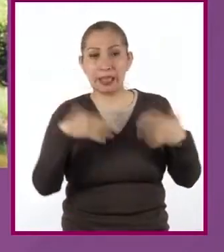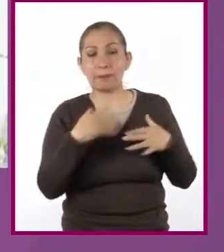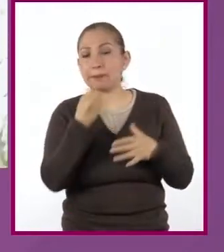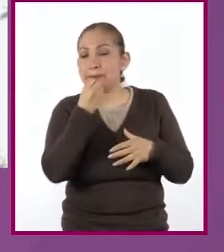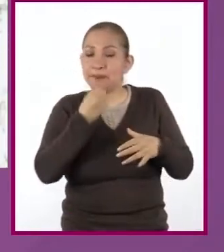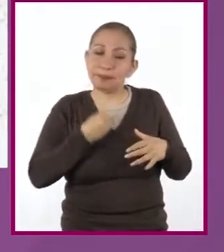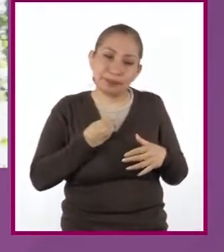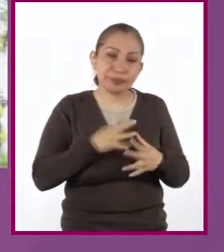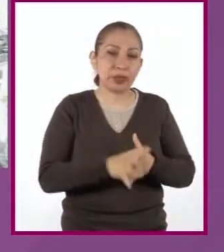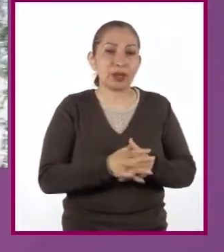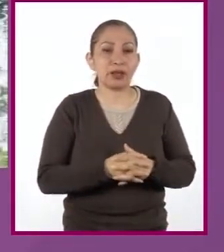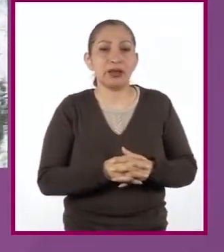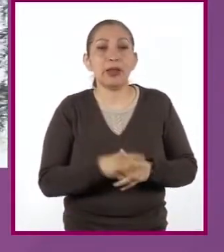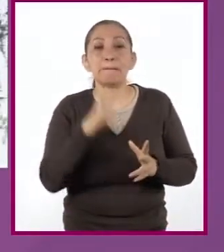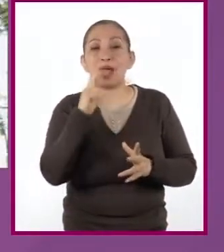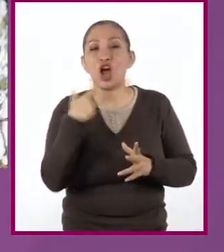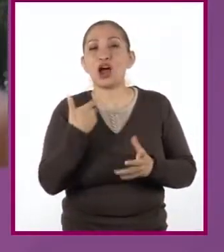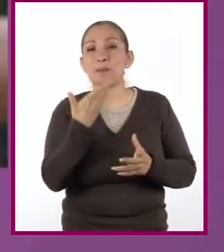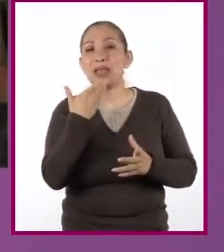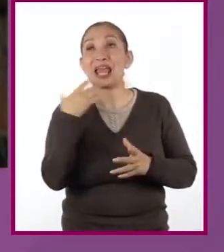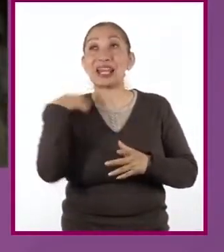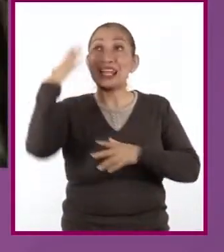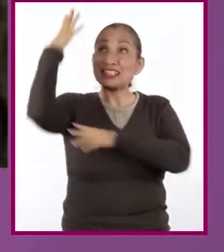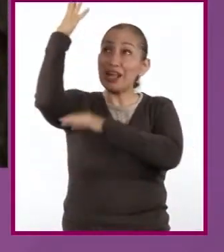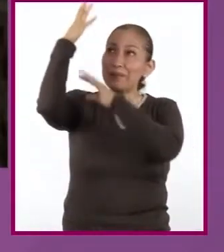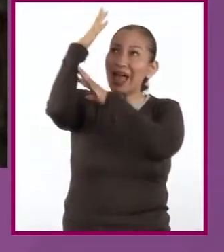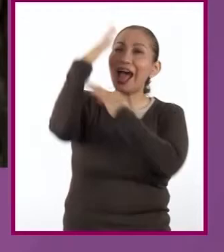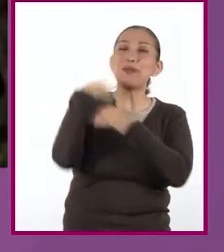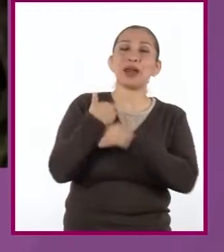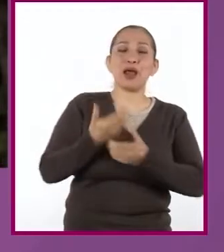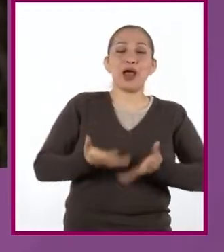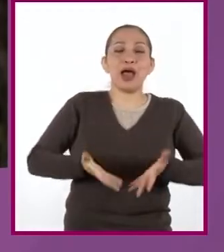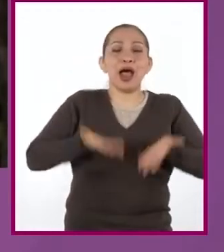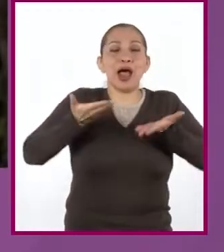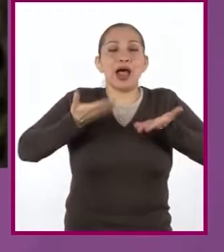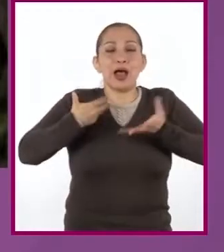Bueno, nada mejor que una buena sombra para reponerme.